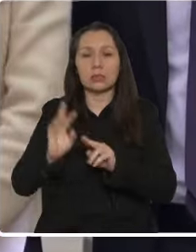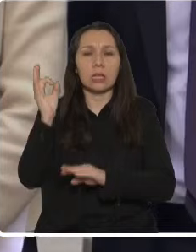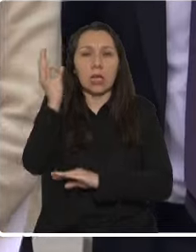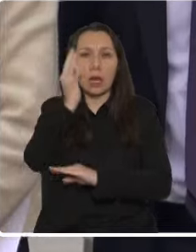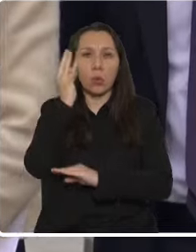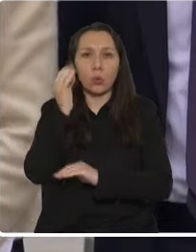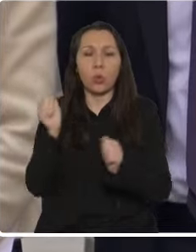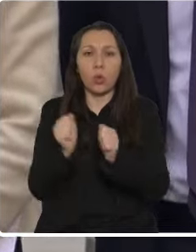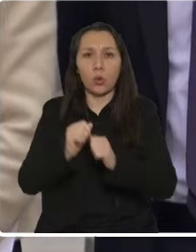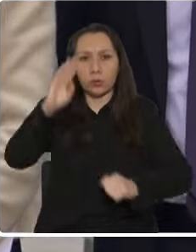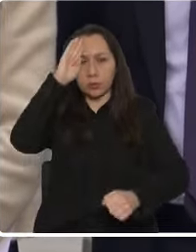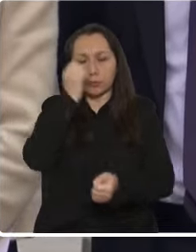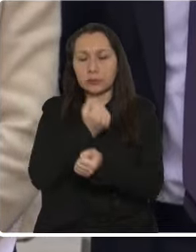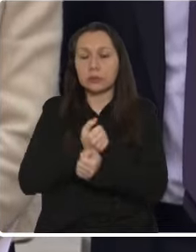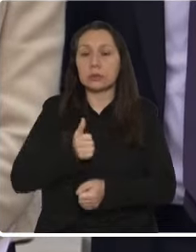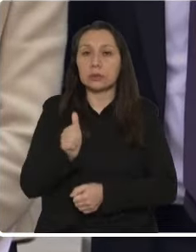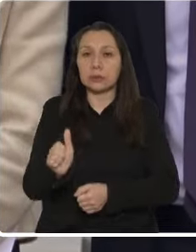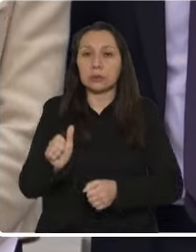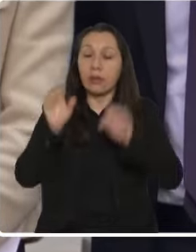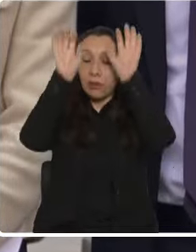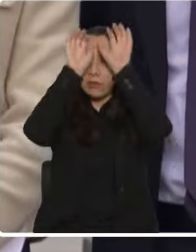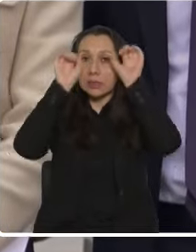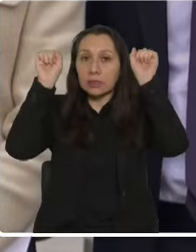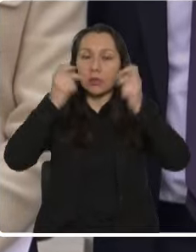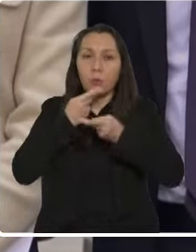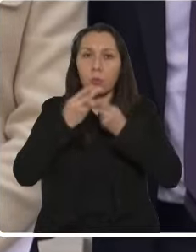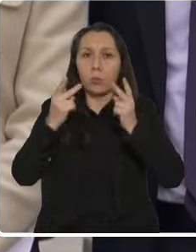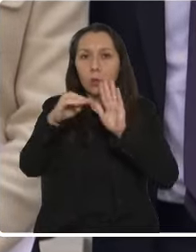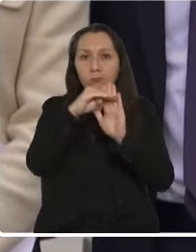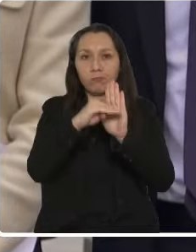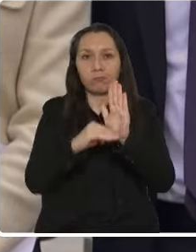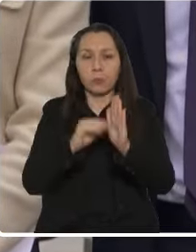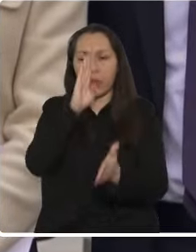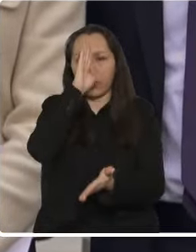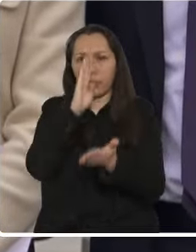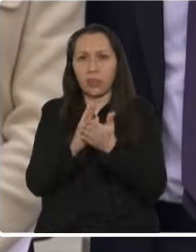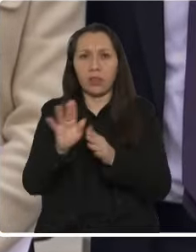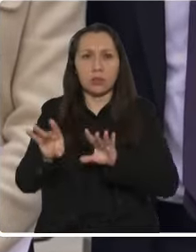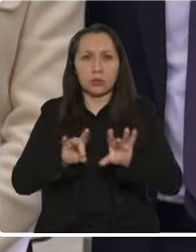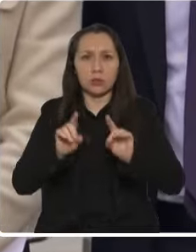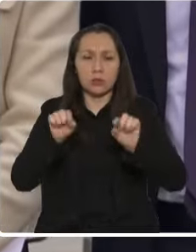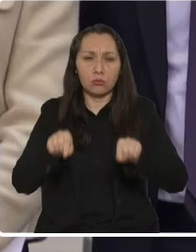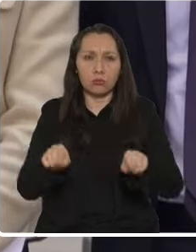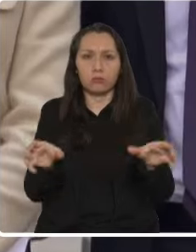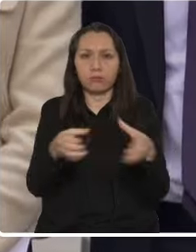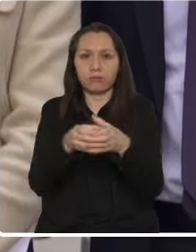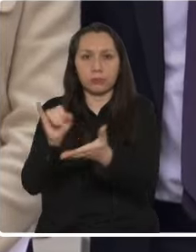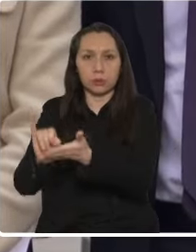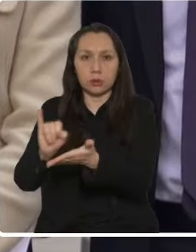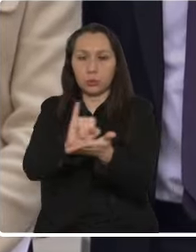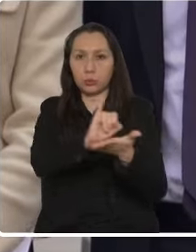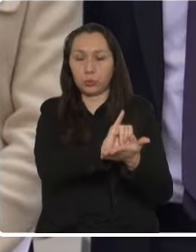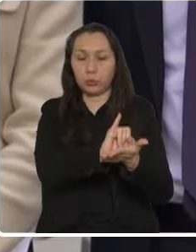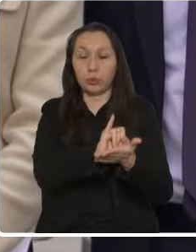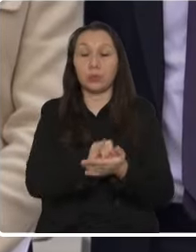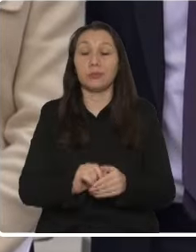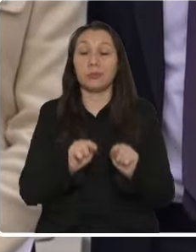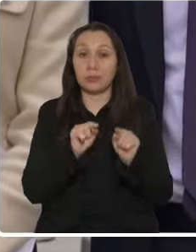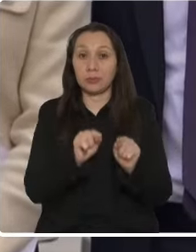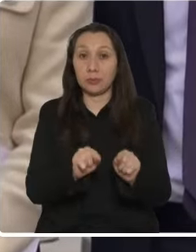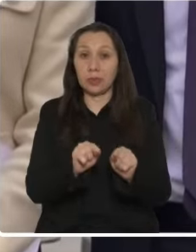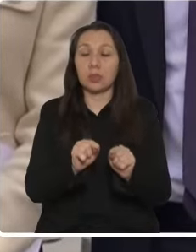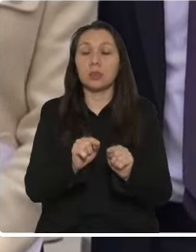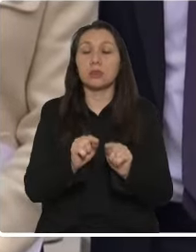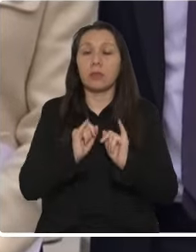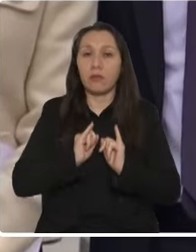reunión con las policías y fiscalías y se anunciaron una serie de decisiones relativas a estos organismos. Allí